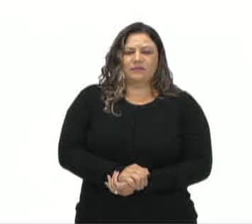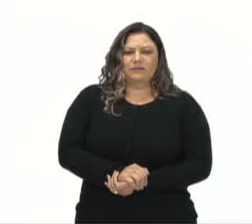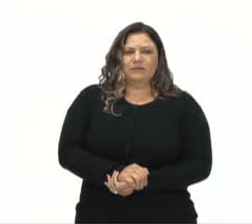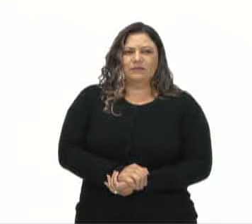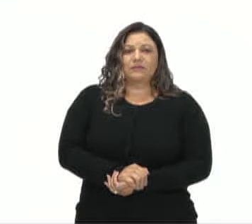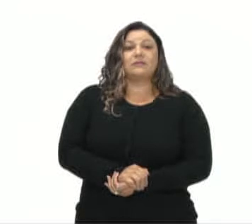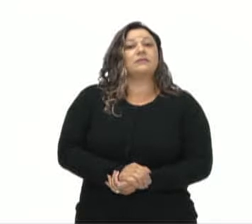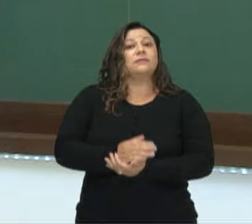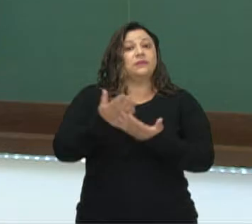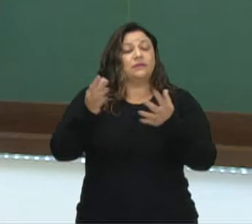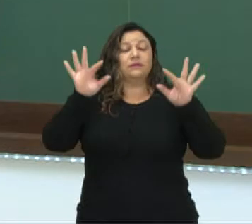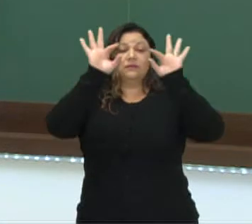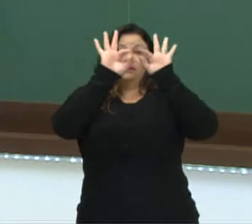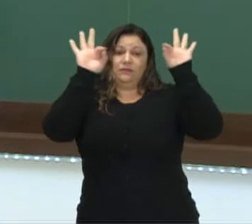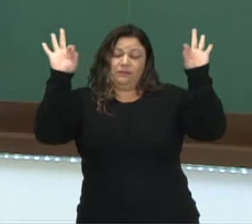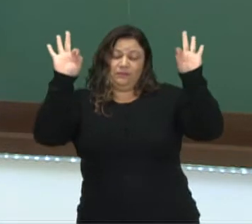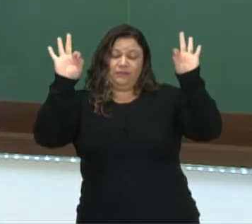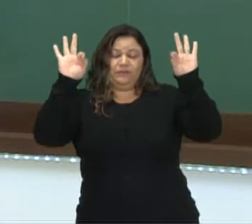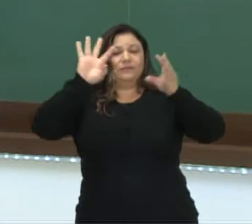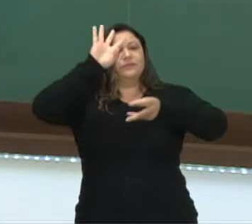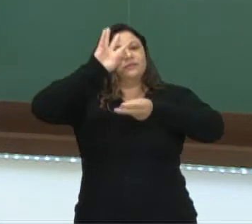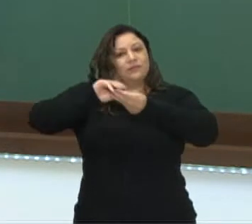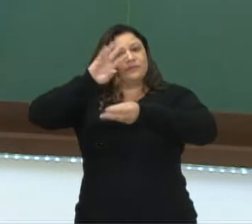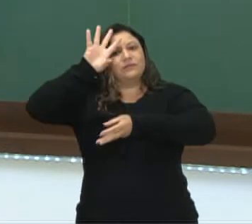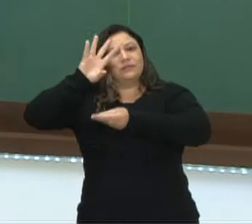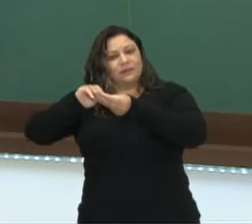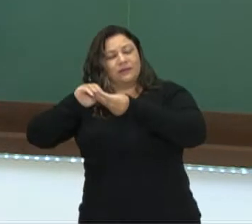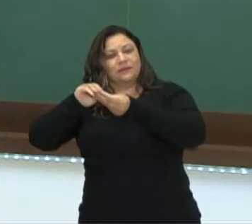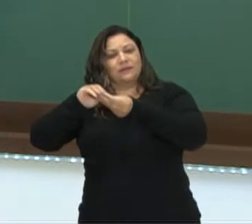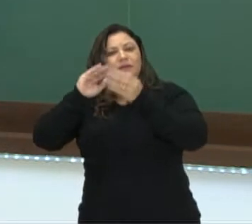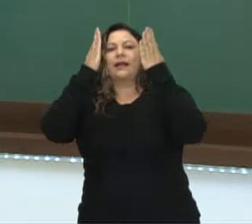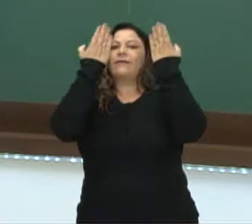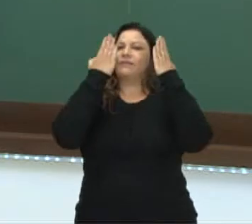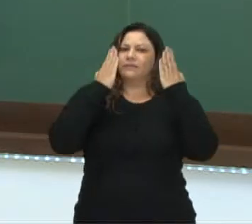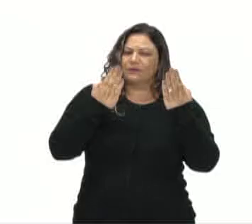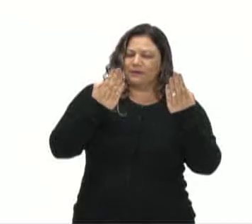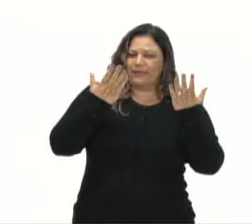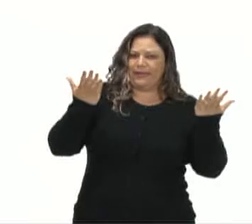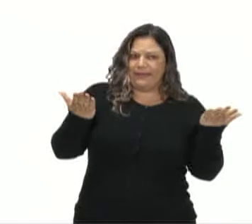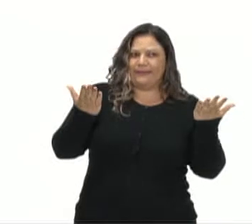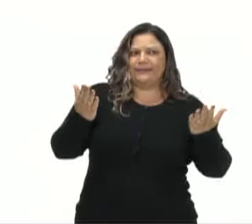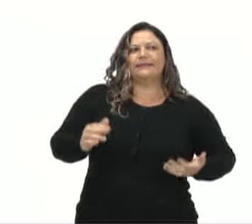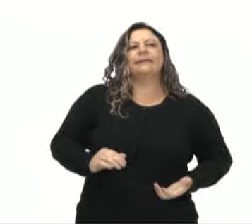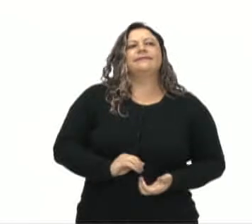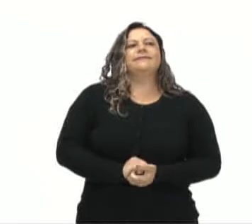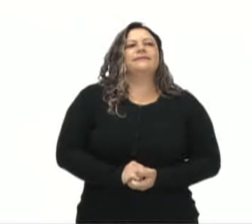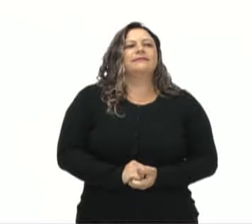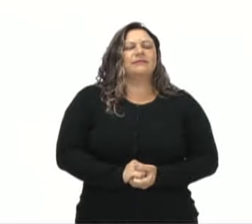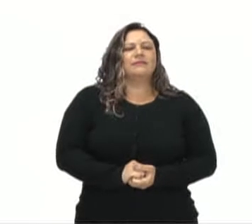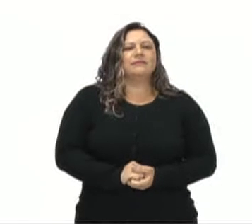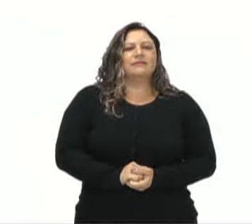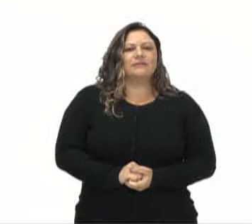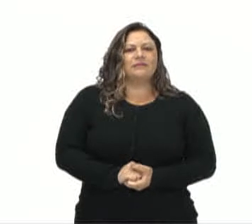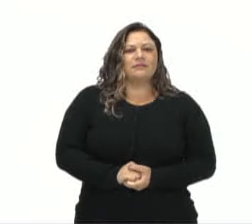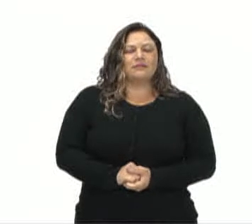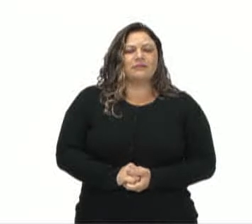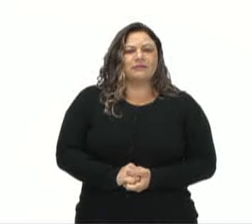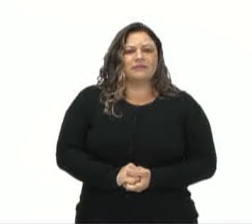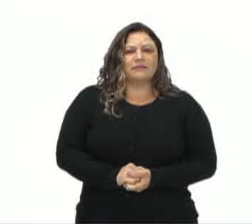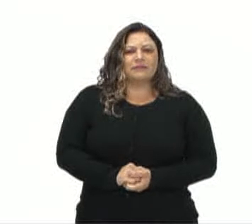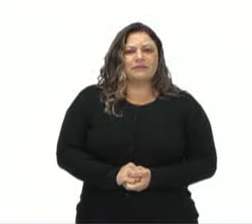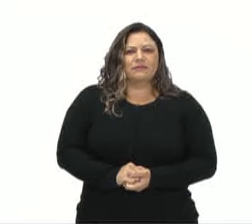Esse é um fragmento da sinopse, para a gente fazer uma análise, A la Liga de los